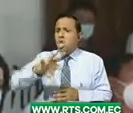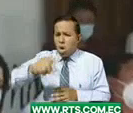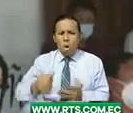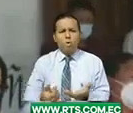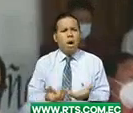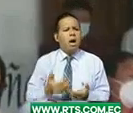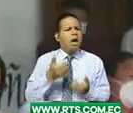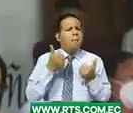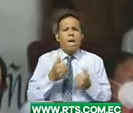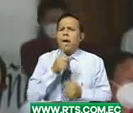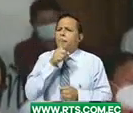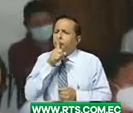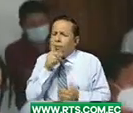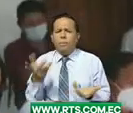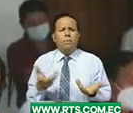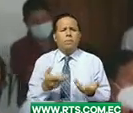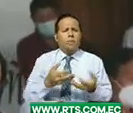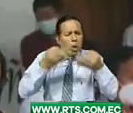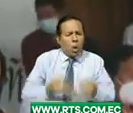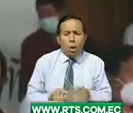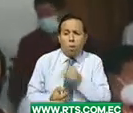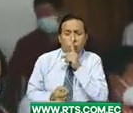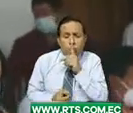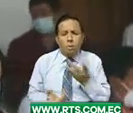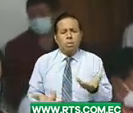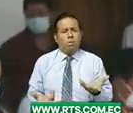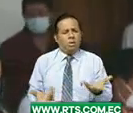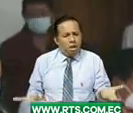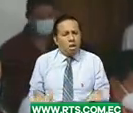ver las cosas,